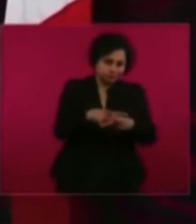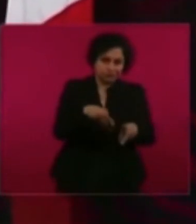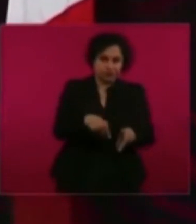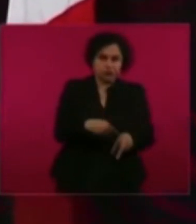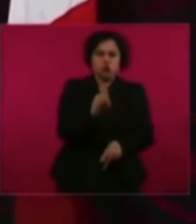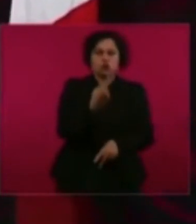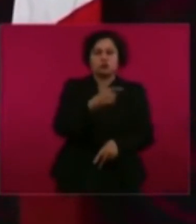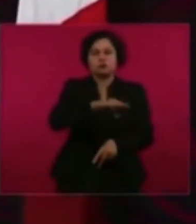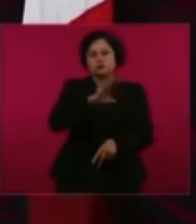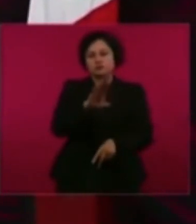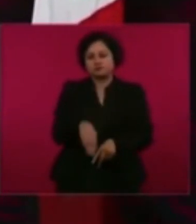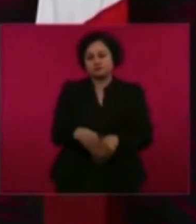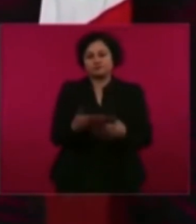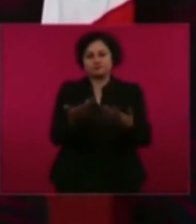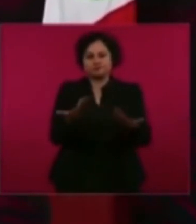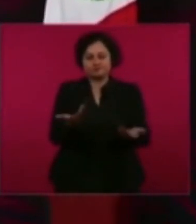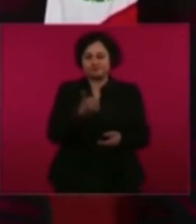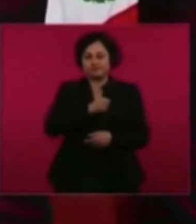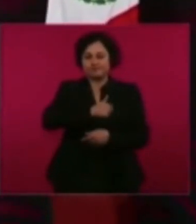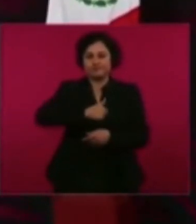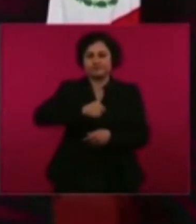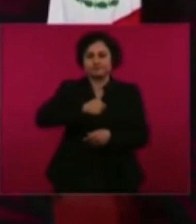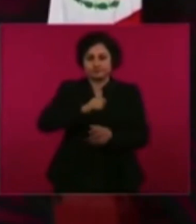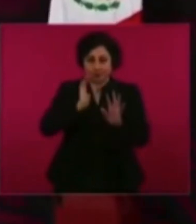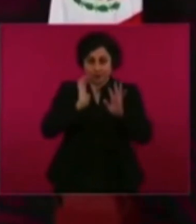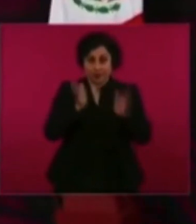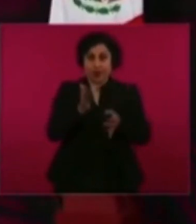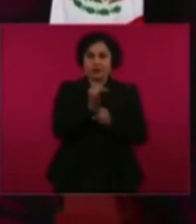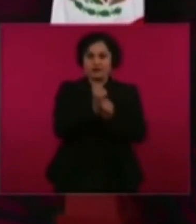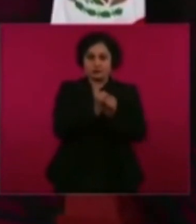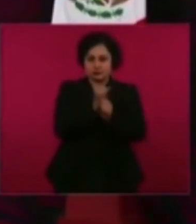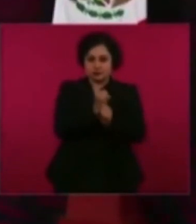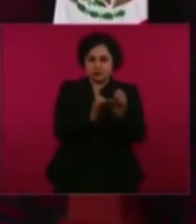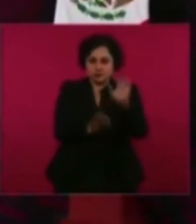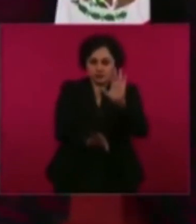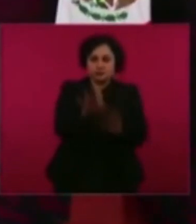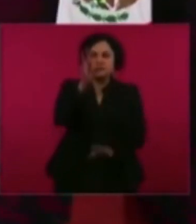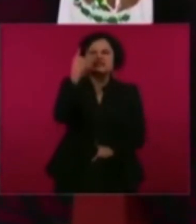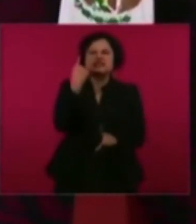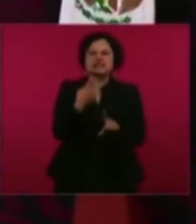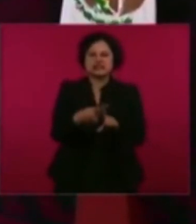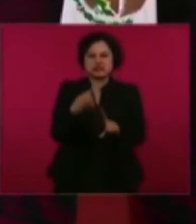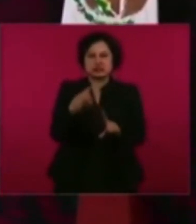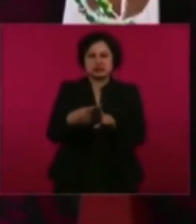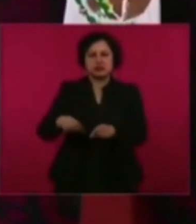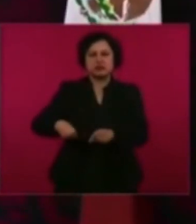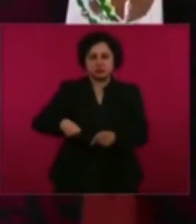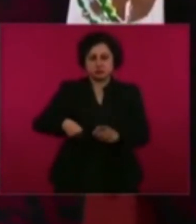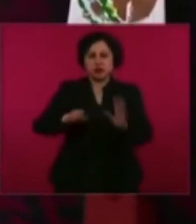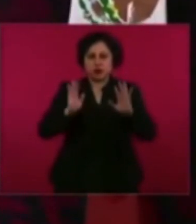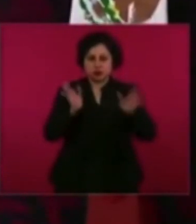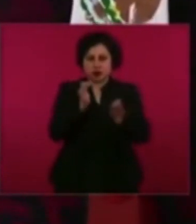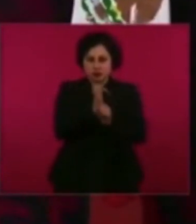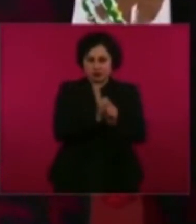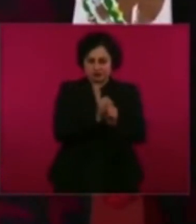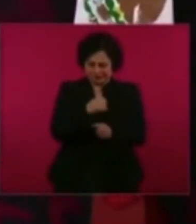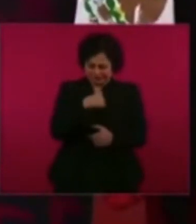investigación y se va a informar sobre los responsables. Creo que detuvieron a